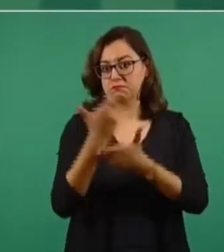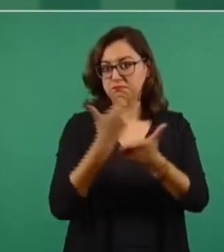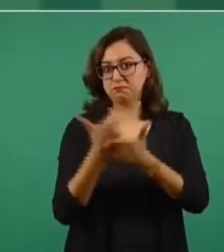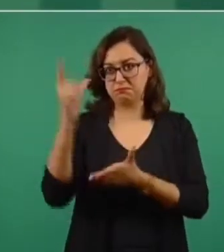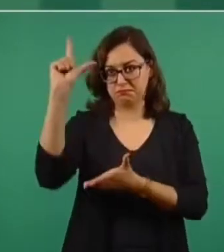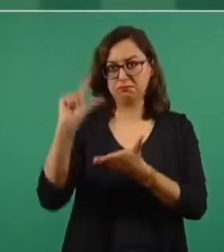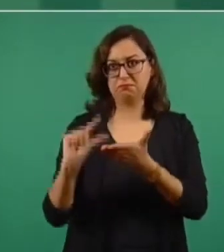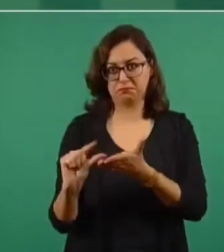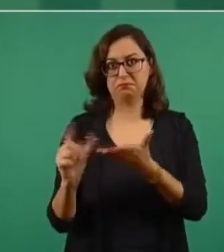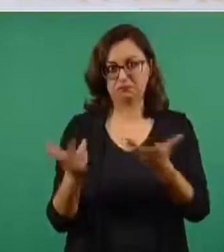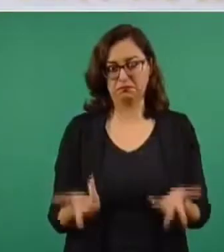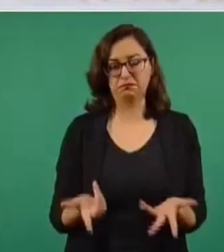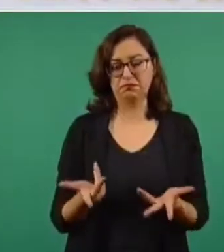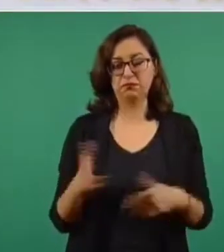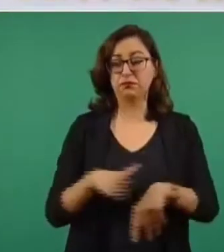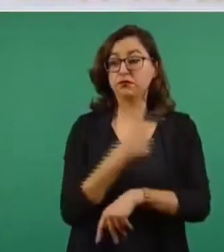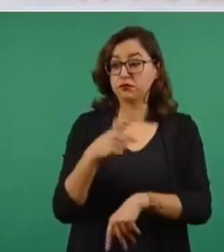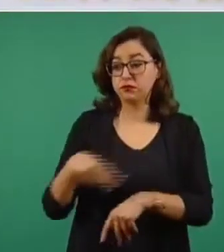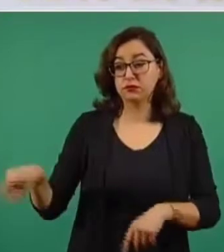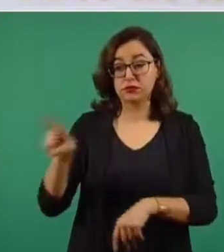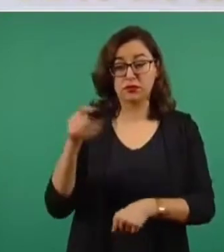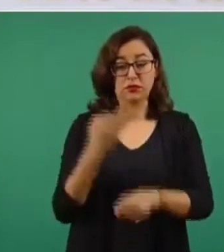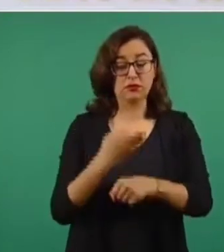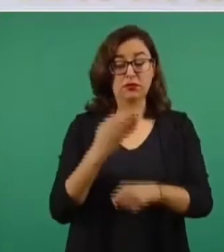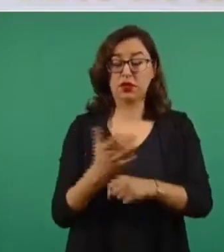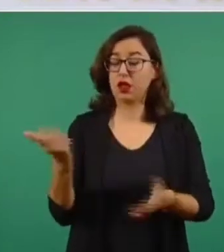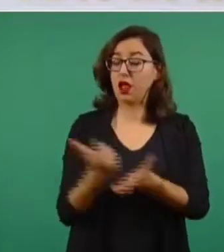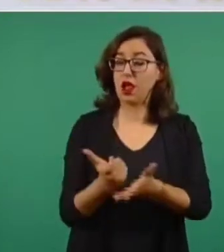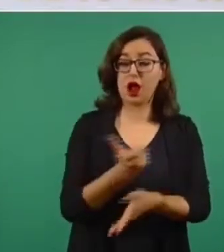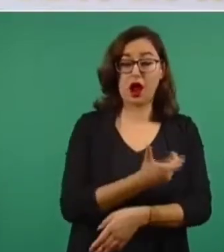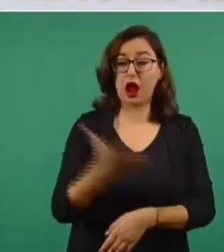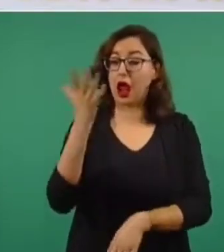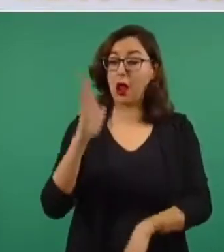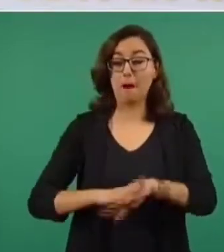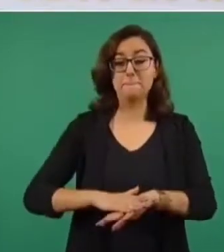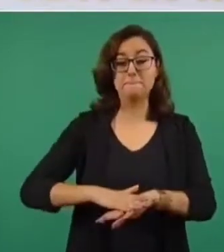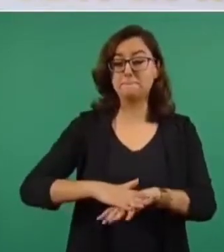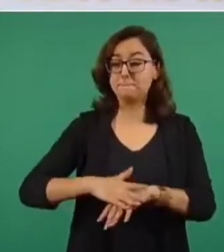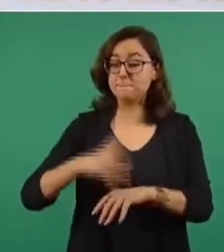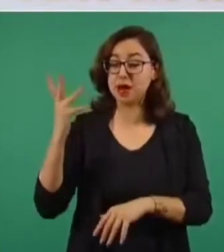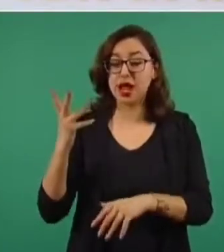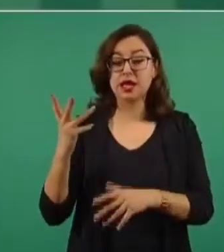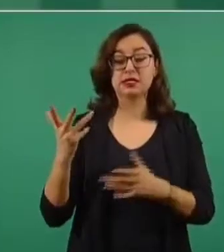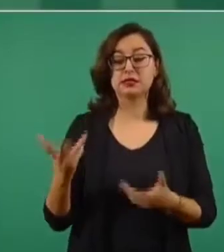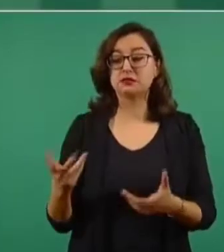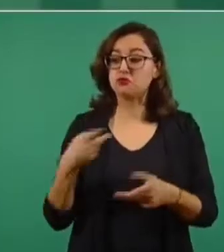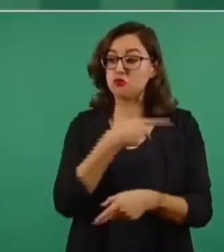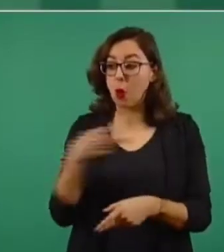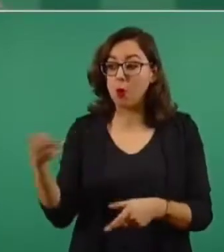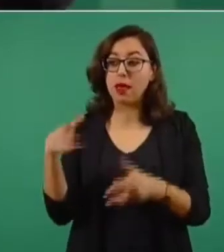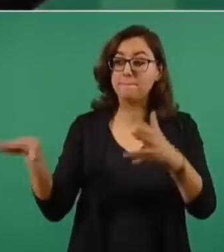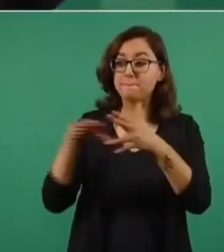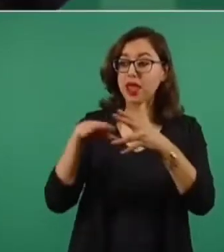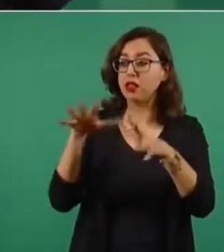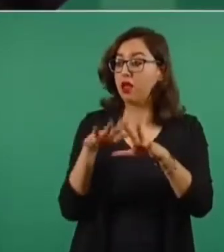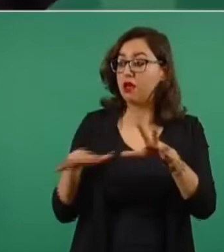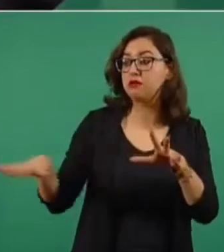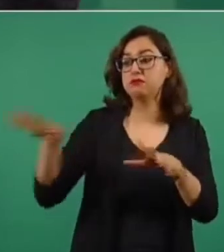los usuarios domésticos, los pobres, los integrantes de clase media,